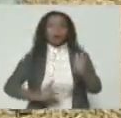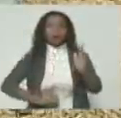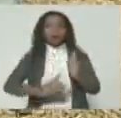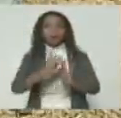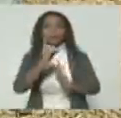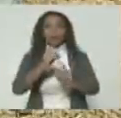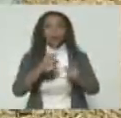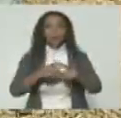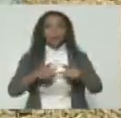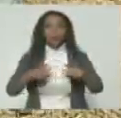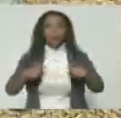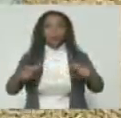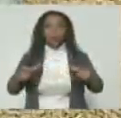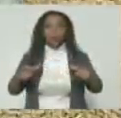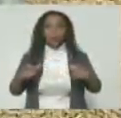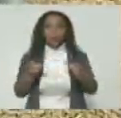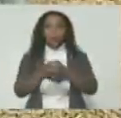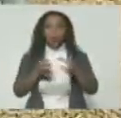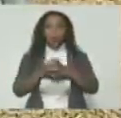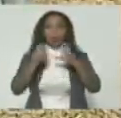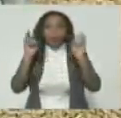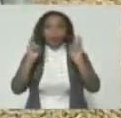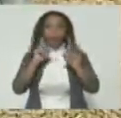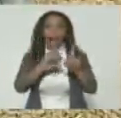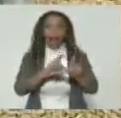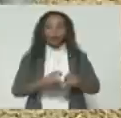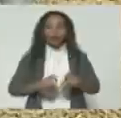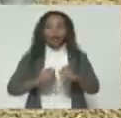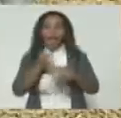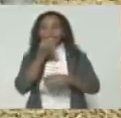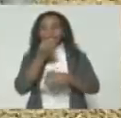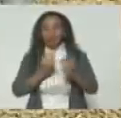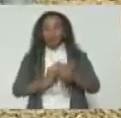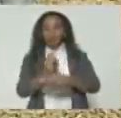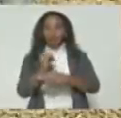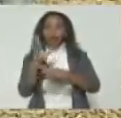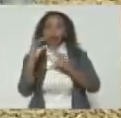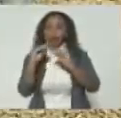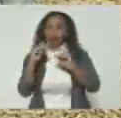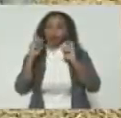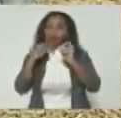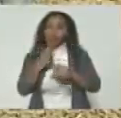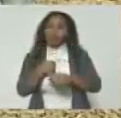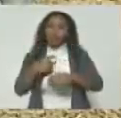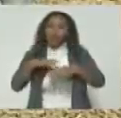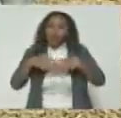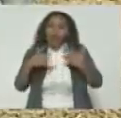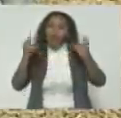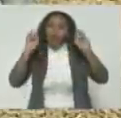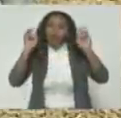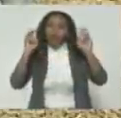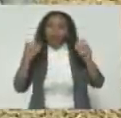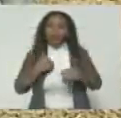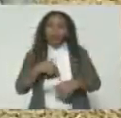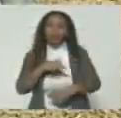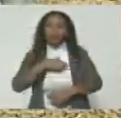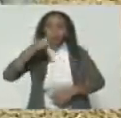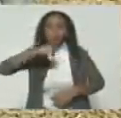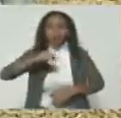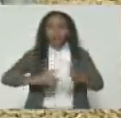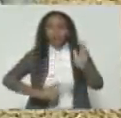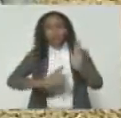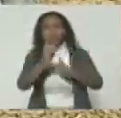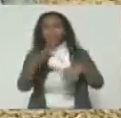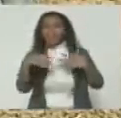y creciendo en el sector agrícola vegetal. Háblenos, amiga Nori, ¿cuáles son los rubros que nosotros estamos ahorita desarrollando?